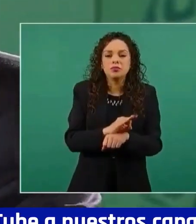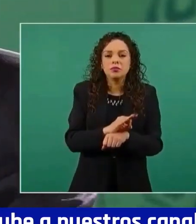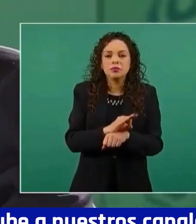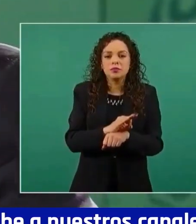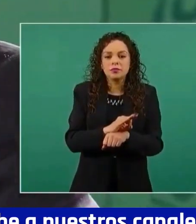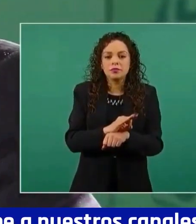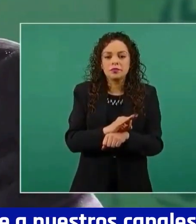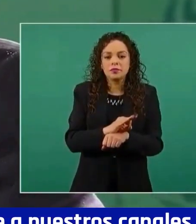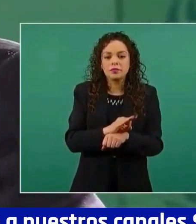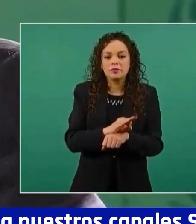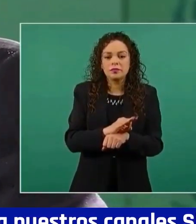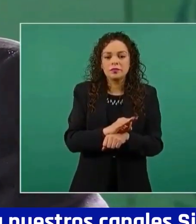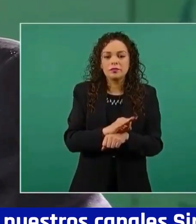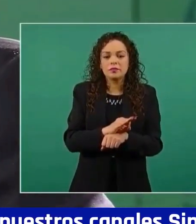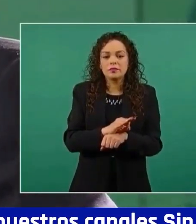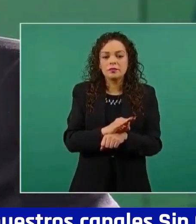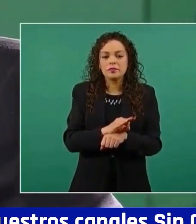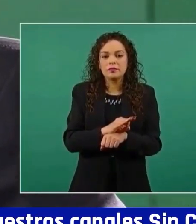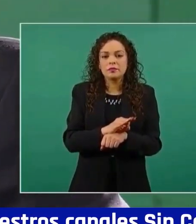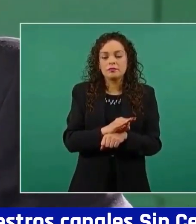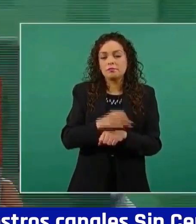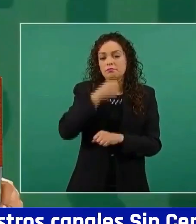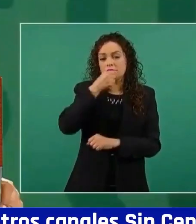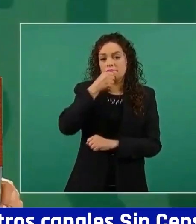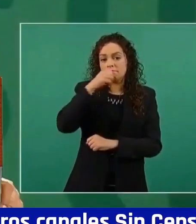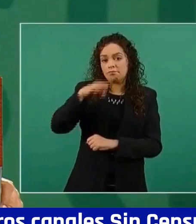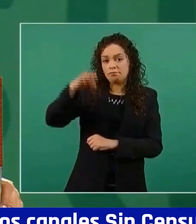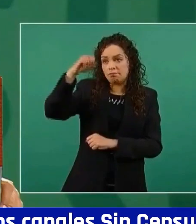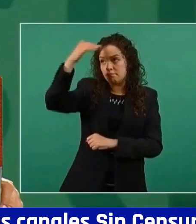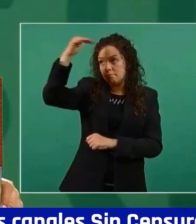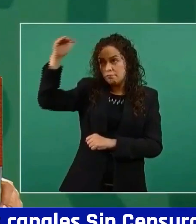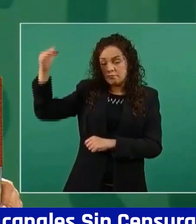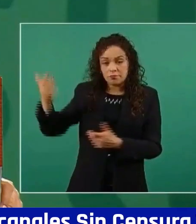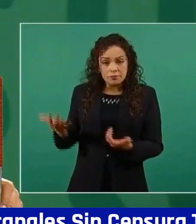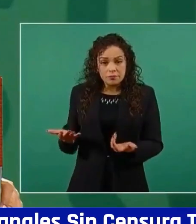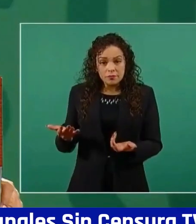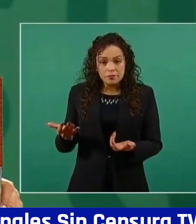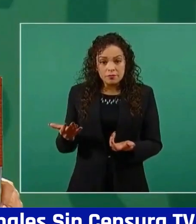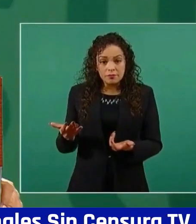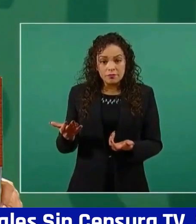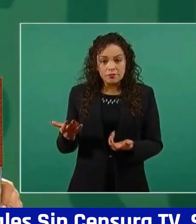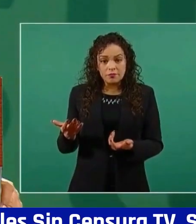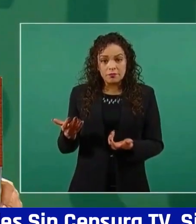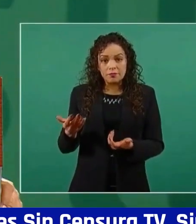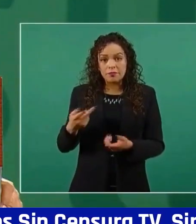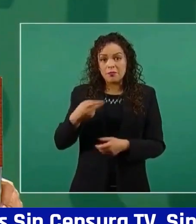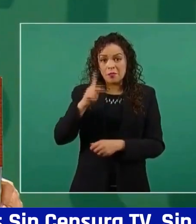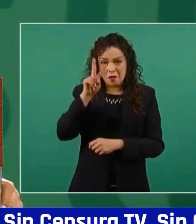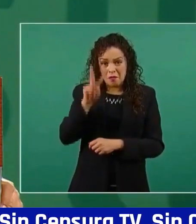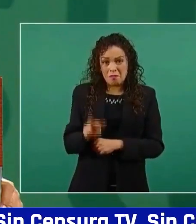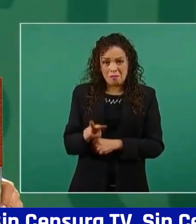de adultos mayores, pero puro aparato.